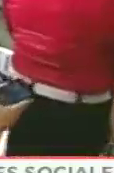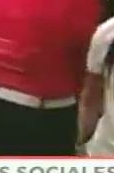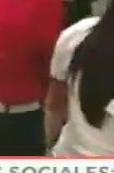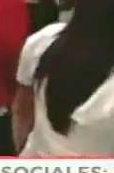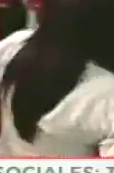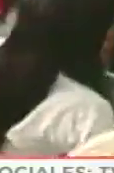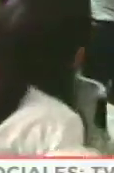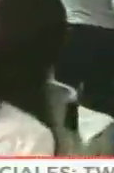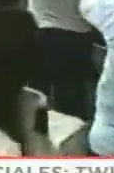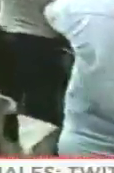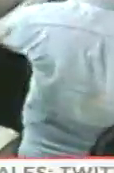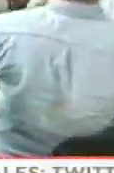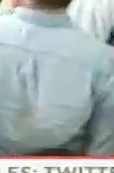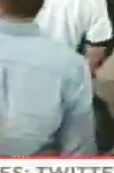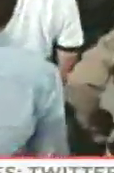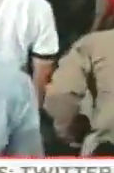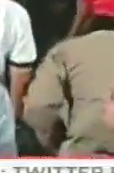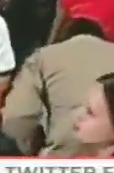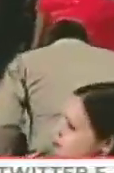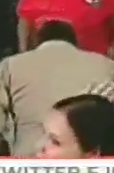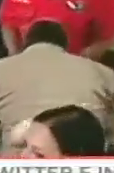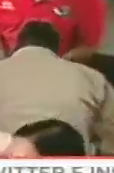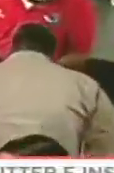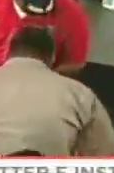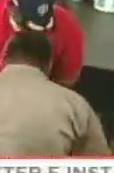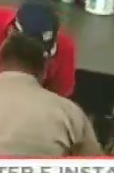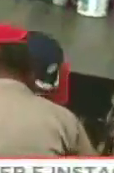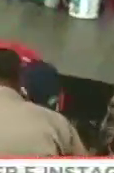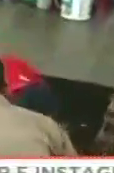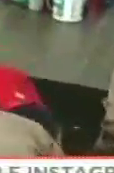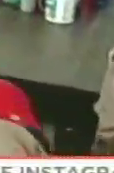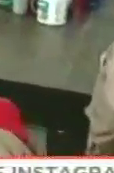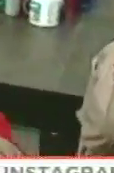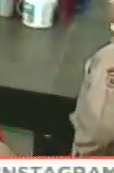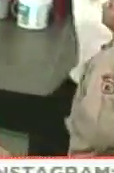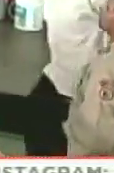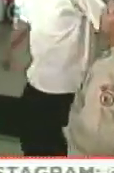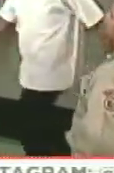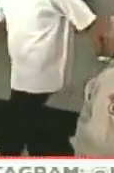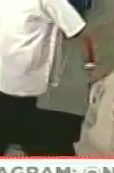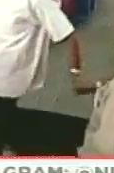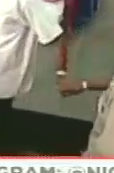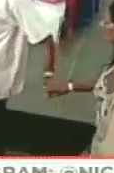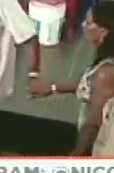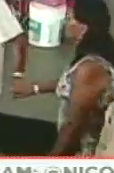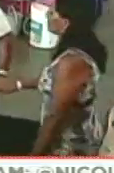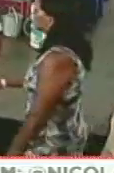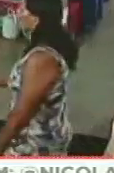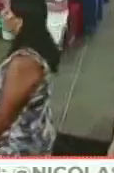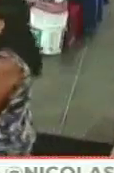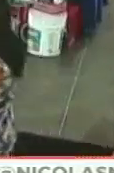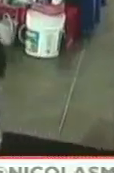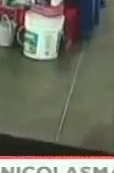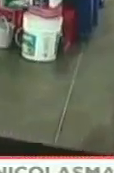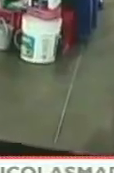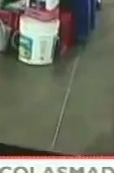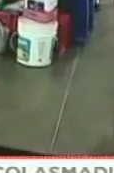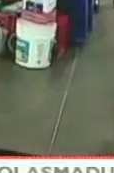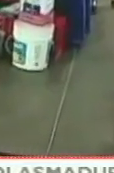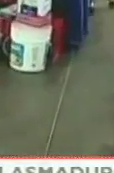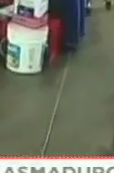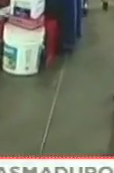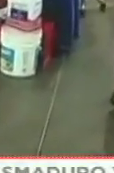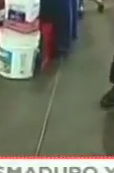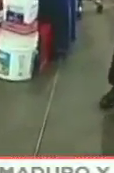de producción en relación a esta importante área del país, todo enmarcado en el fortalecimiento de la